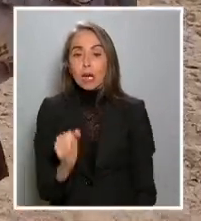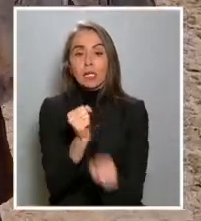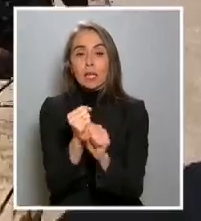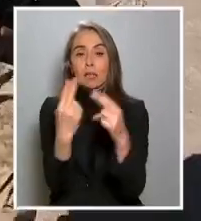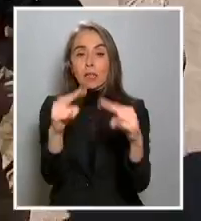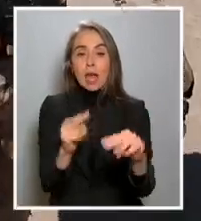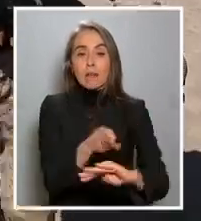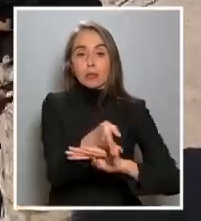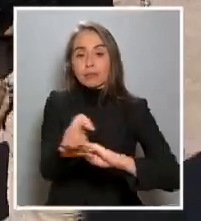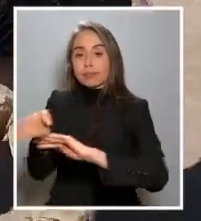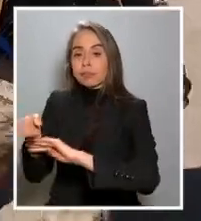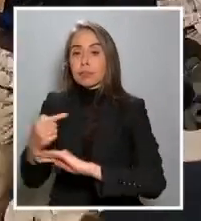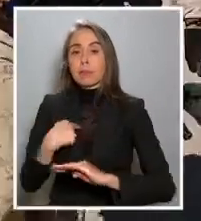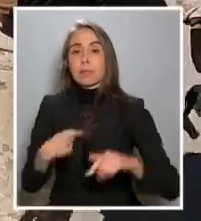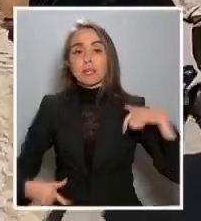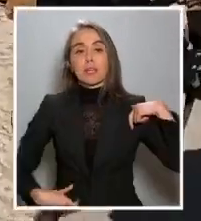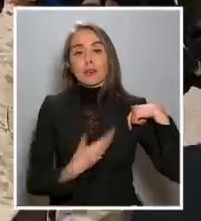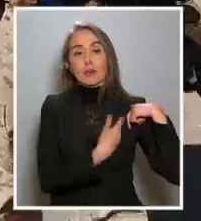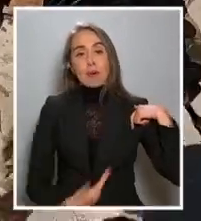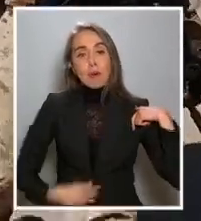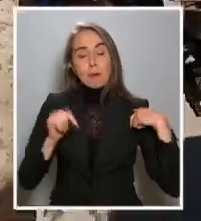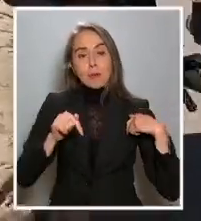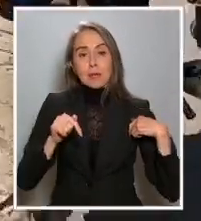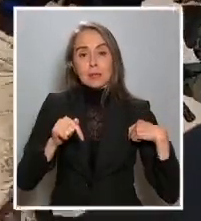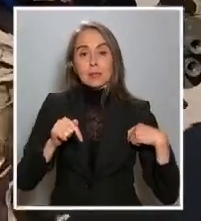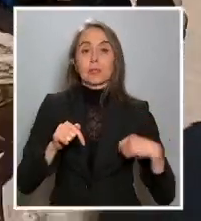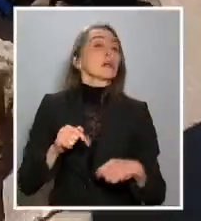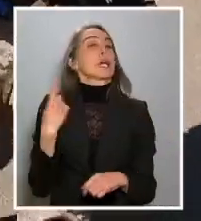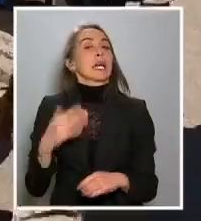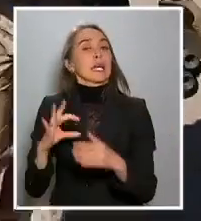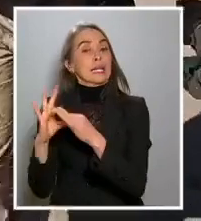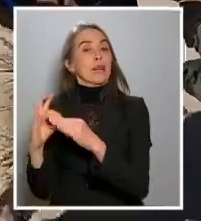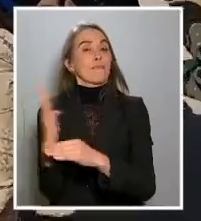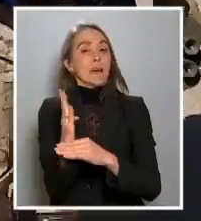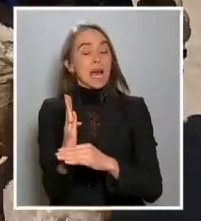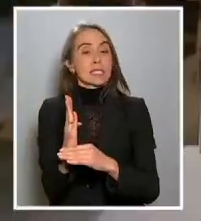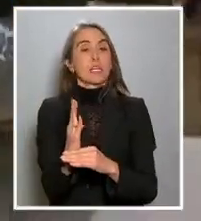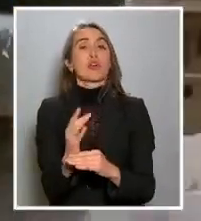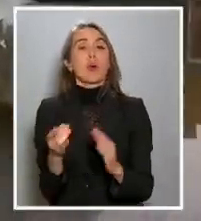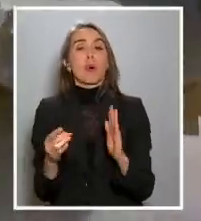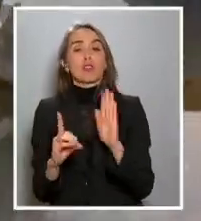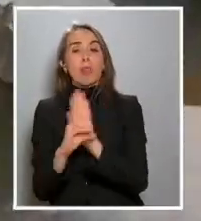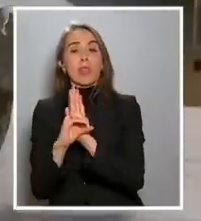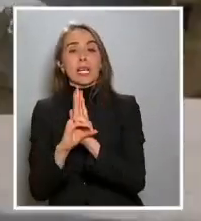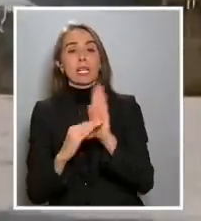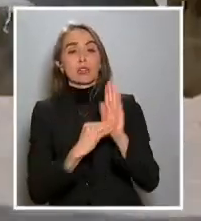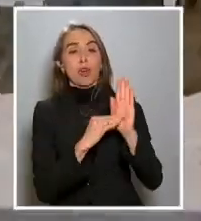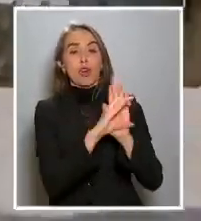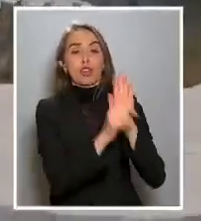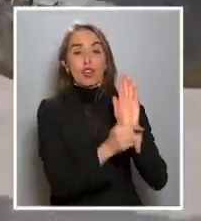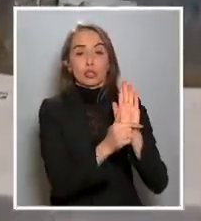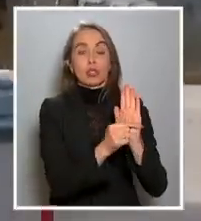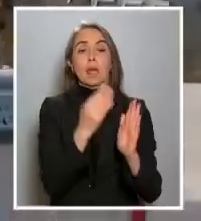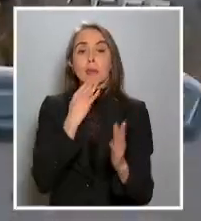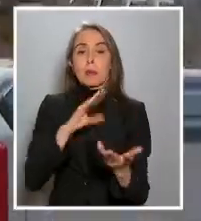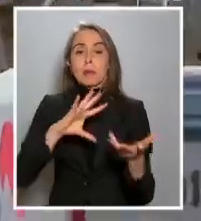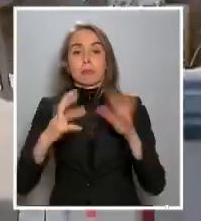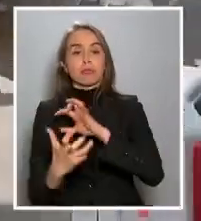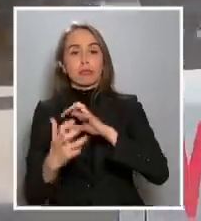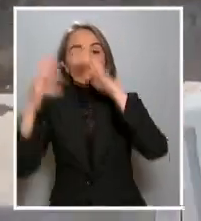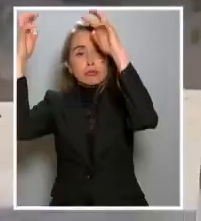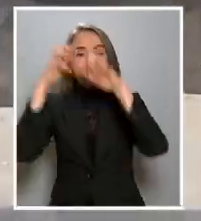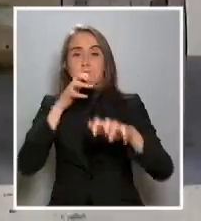trabajo en terreno durante mi mandato, que ha sido fundamental tanto en situaciones de excepción constitucional como en catástrofes